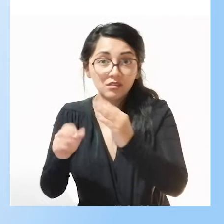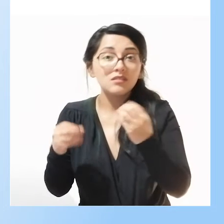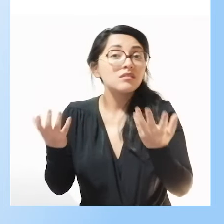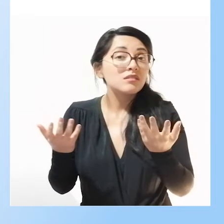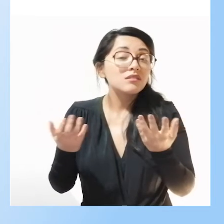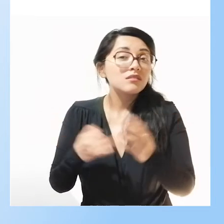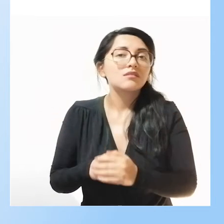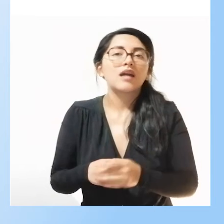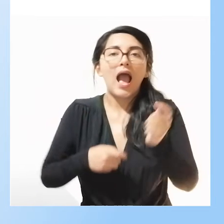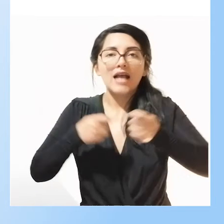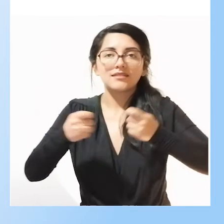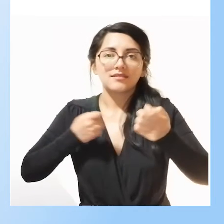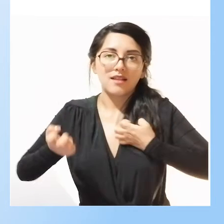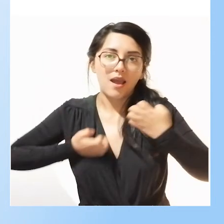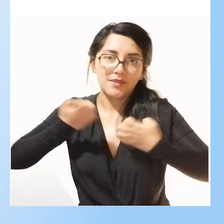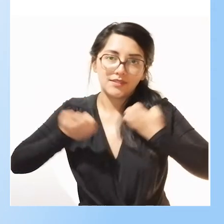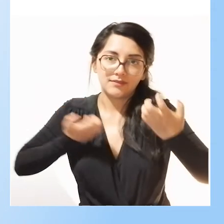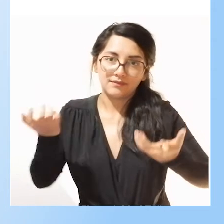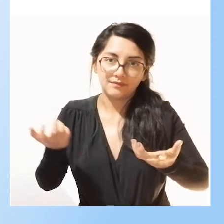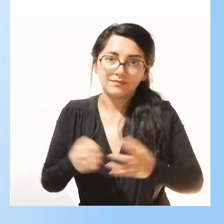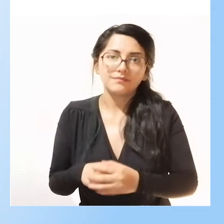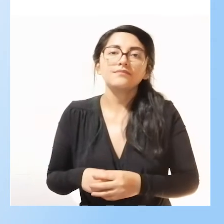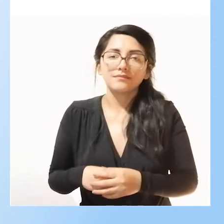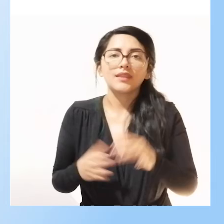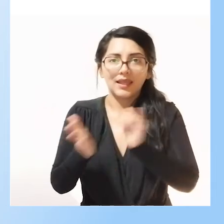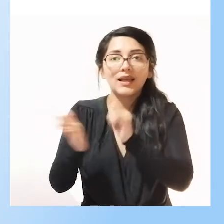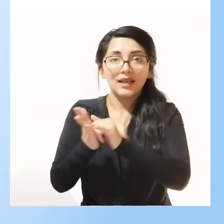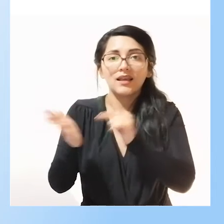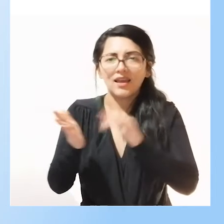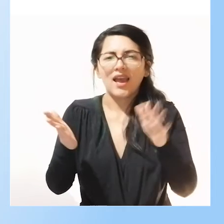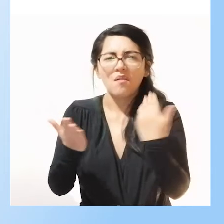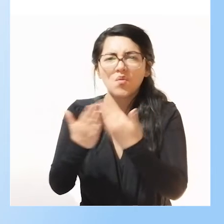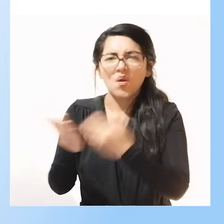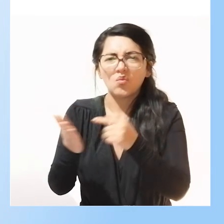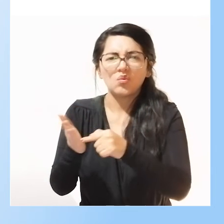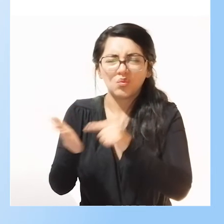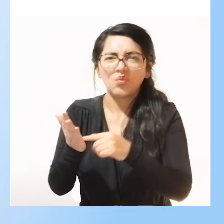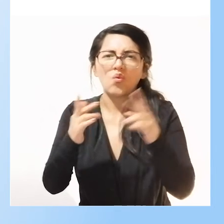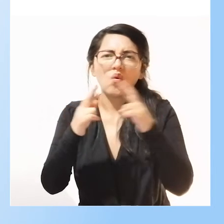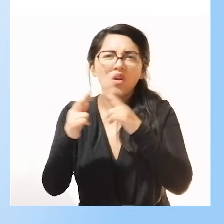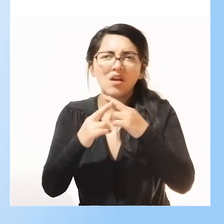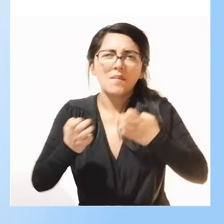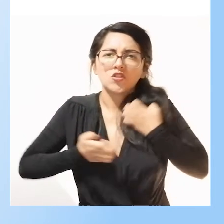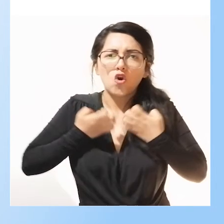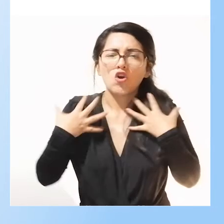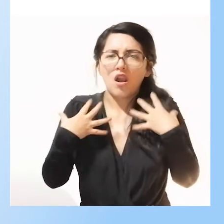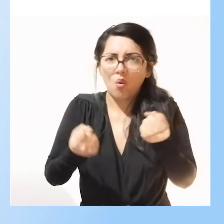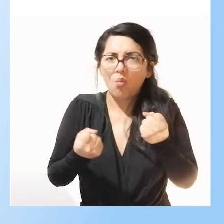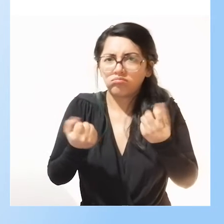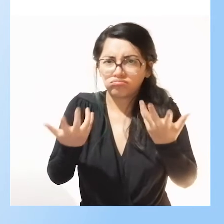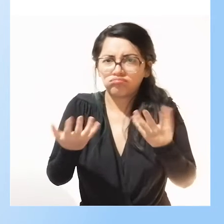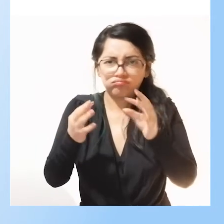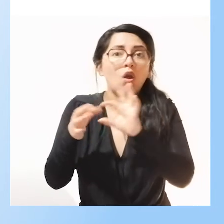la gestión emocional. Allí ya hay muchas evidencias de la relación que existe entre emociones y salud.